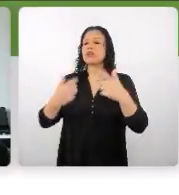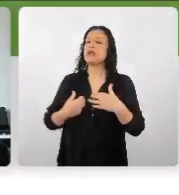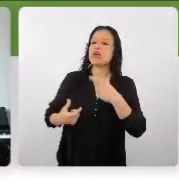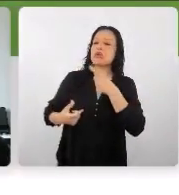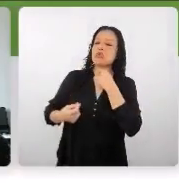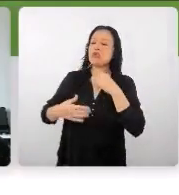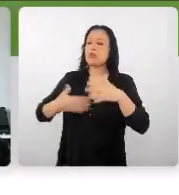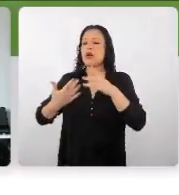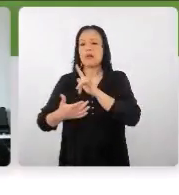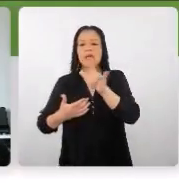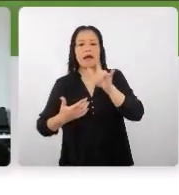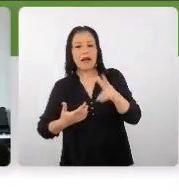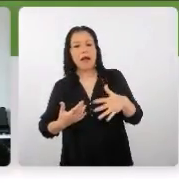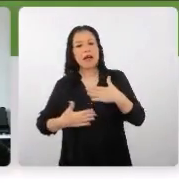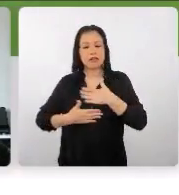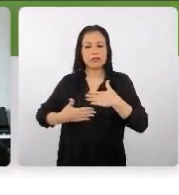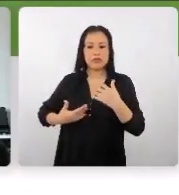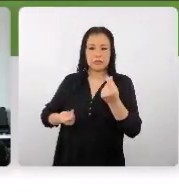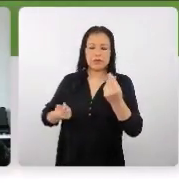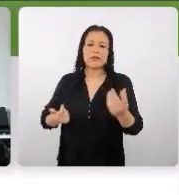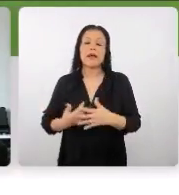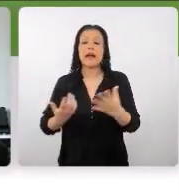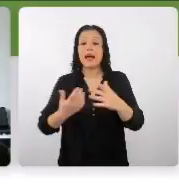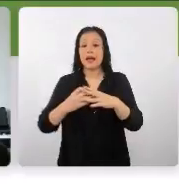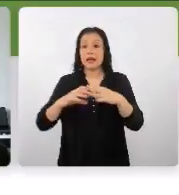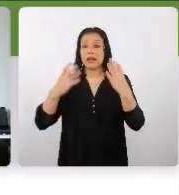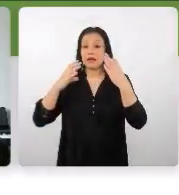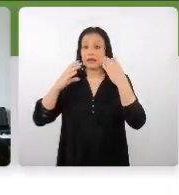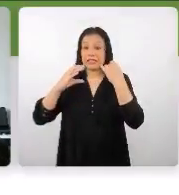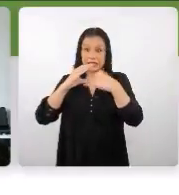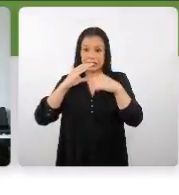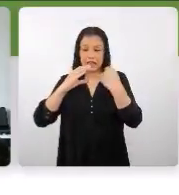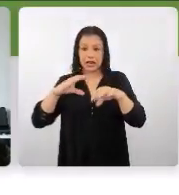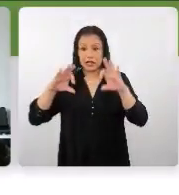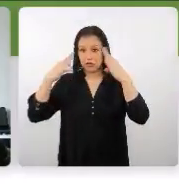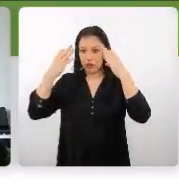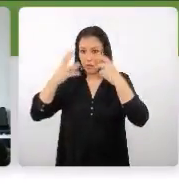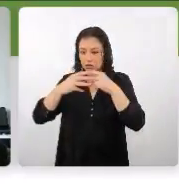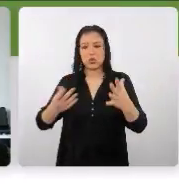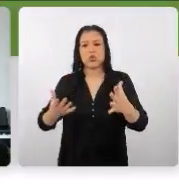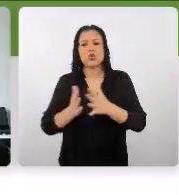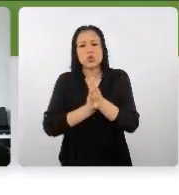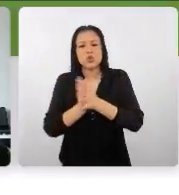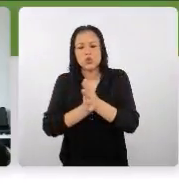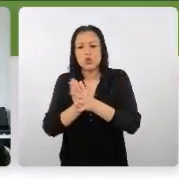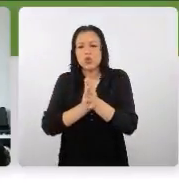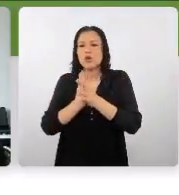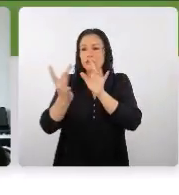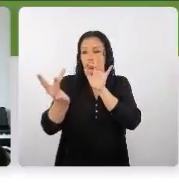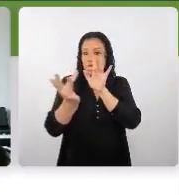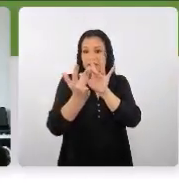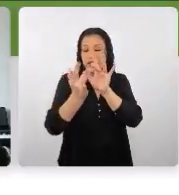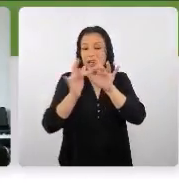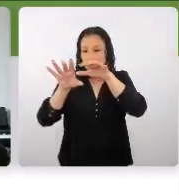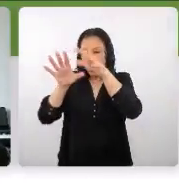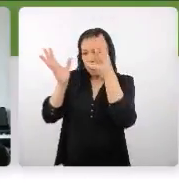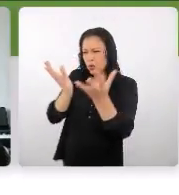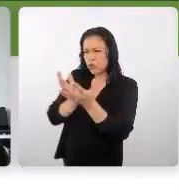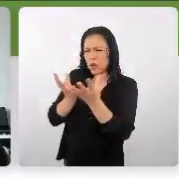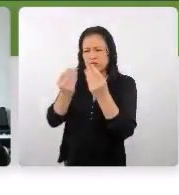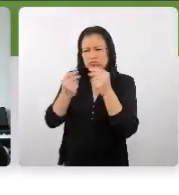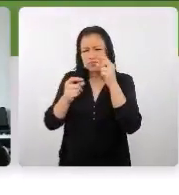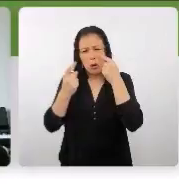gustos. Internet y las redes sociales son mi vida. A través de ellas me conecto con el mundo. Hay tanto por